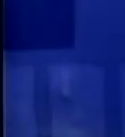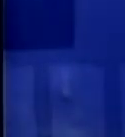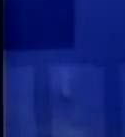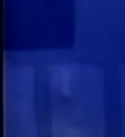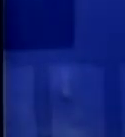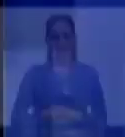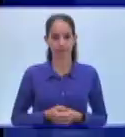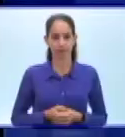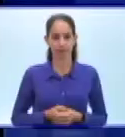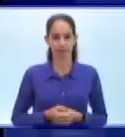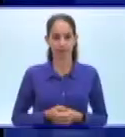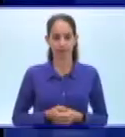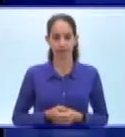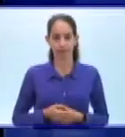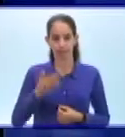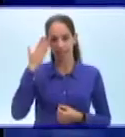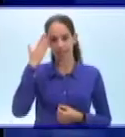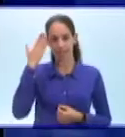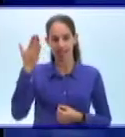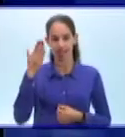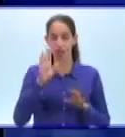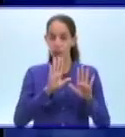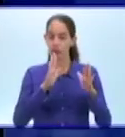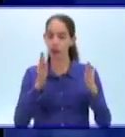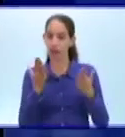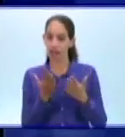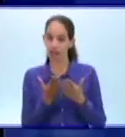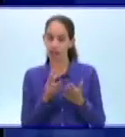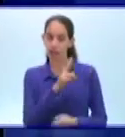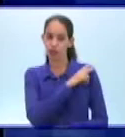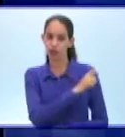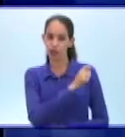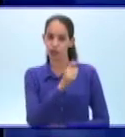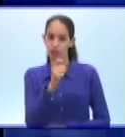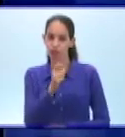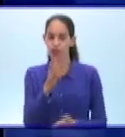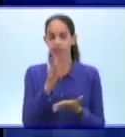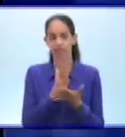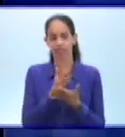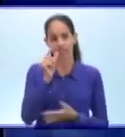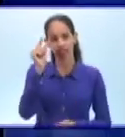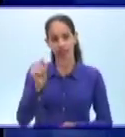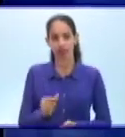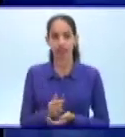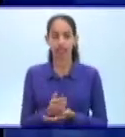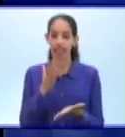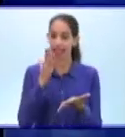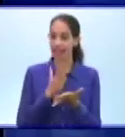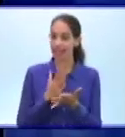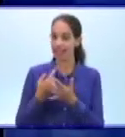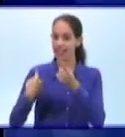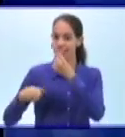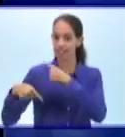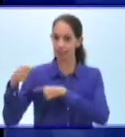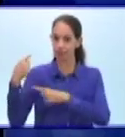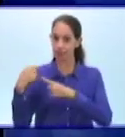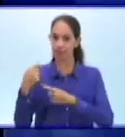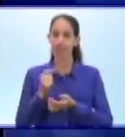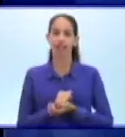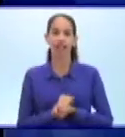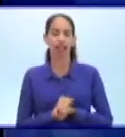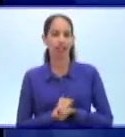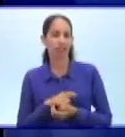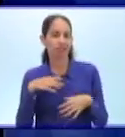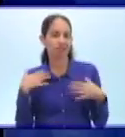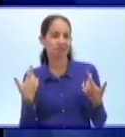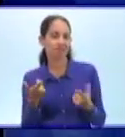Un placer saludarles a ustedes y a sus maestros. En el encuentro anterior nos había quedado